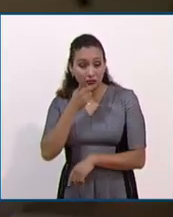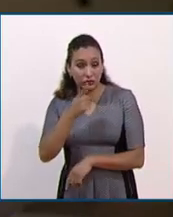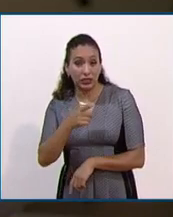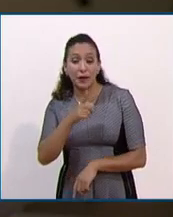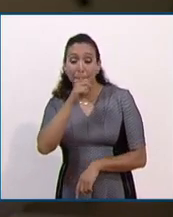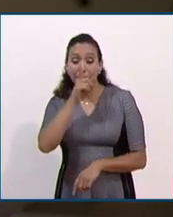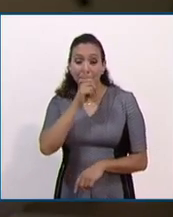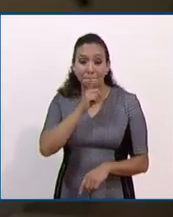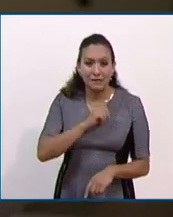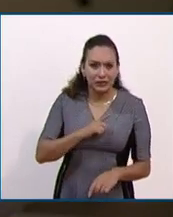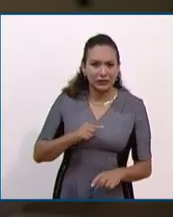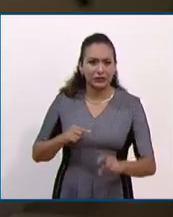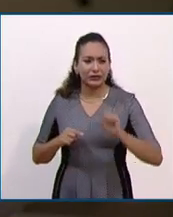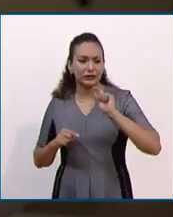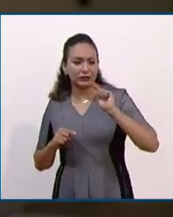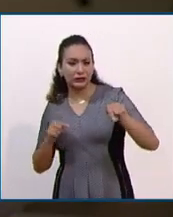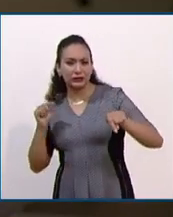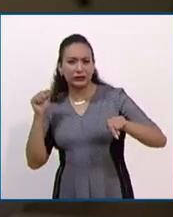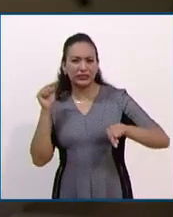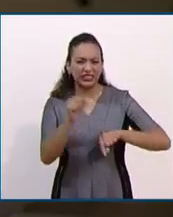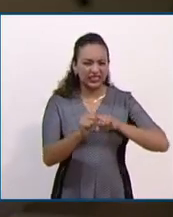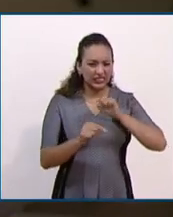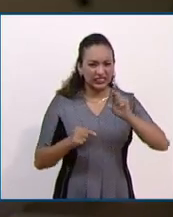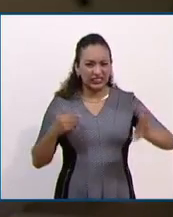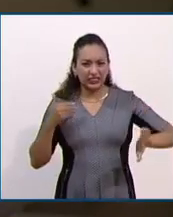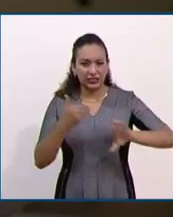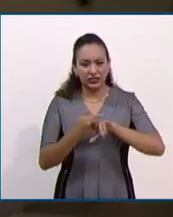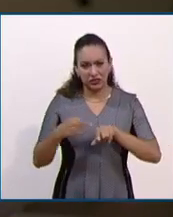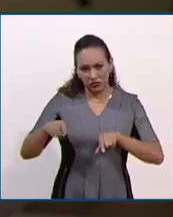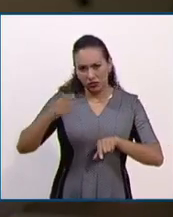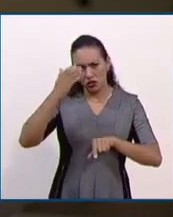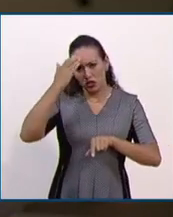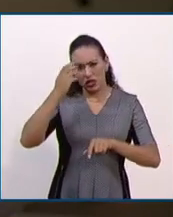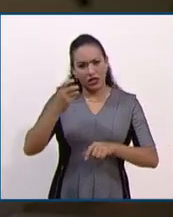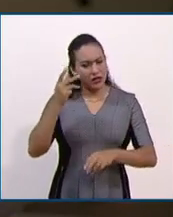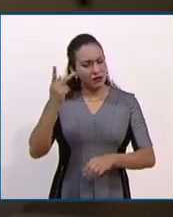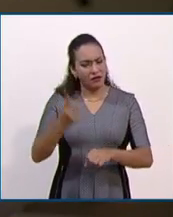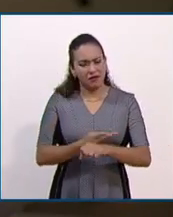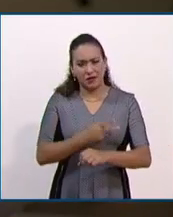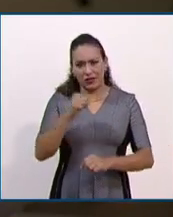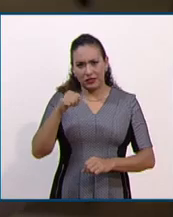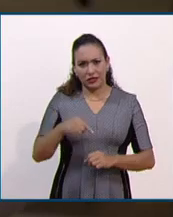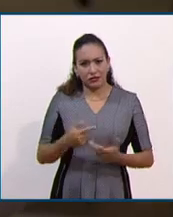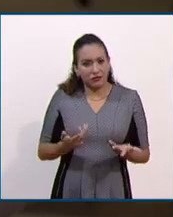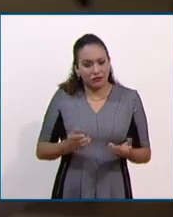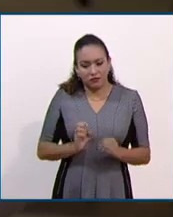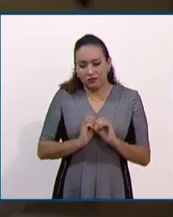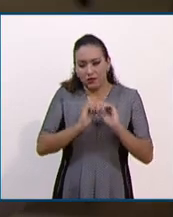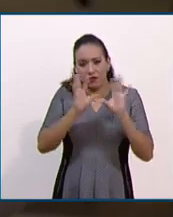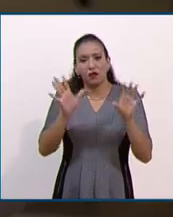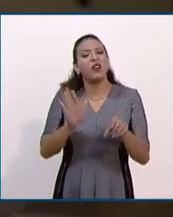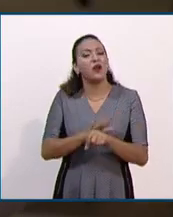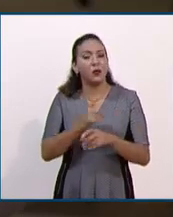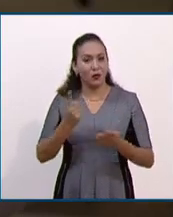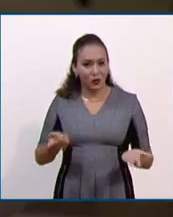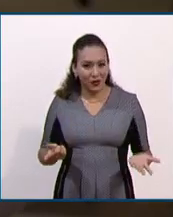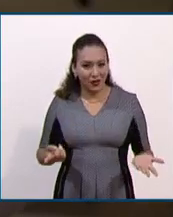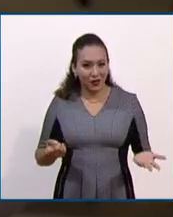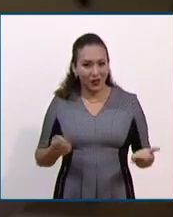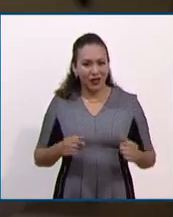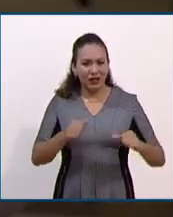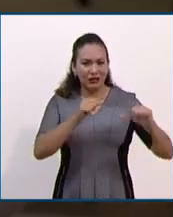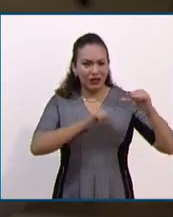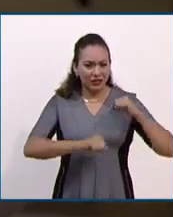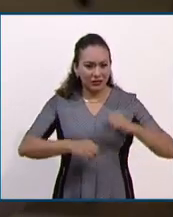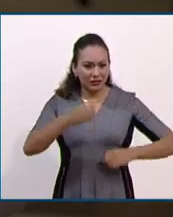formas de ataque históricamente conocidas por la judicatura mundial. Y es lógico, porque de lo que se trata es